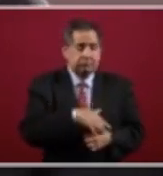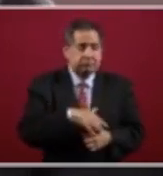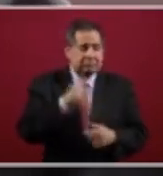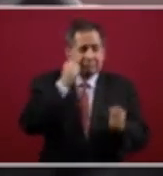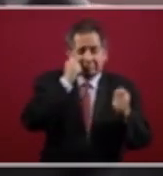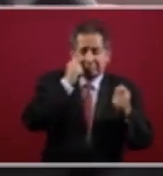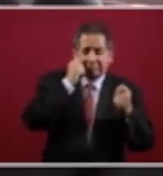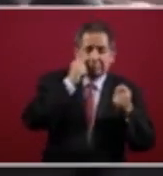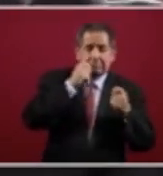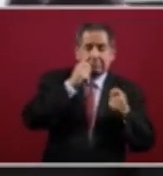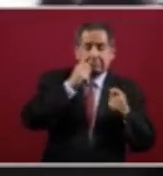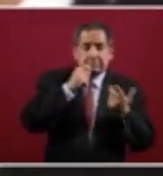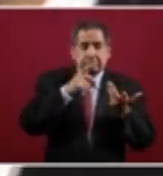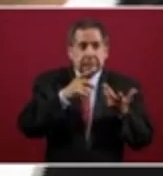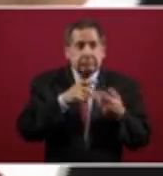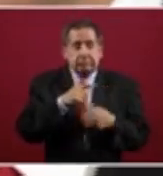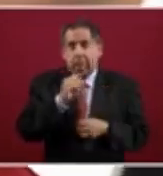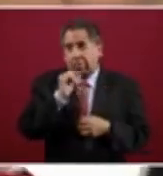como acomplejados,